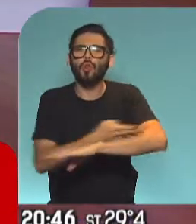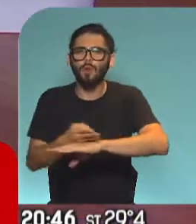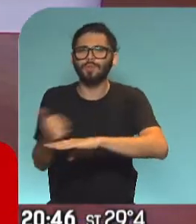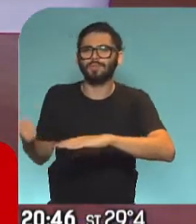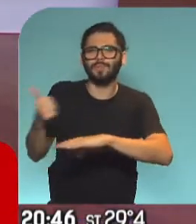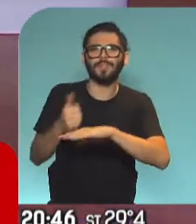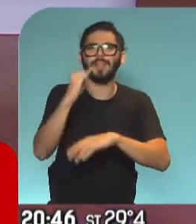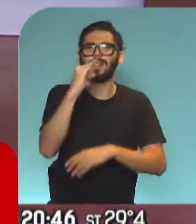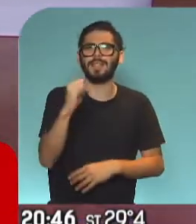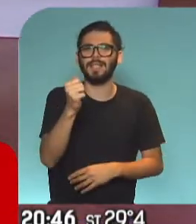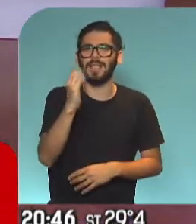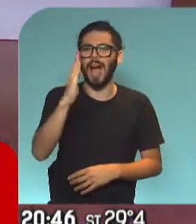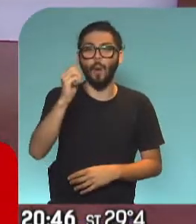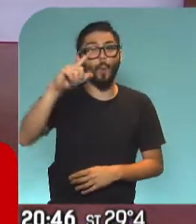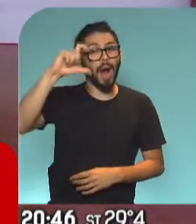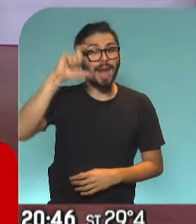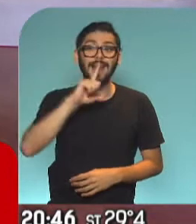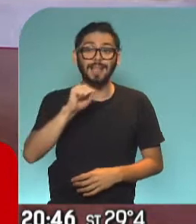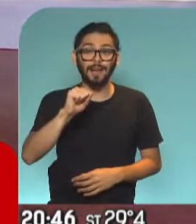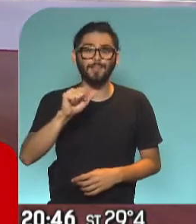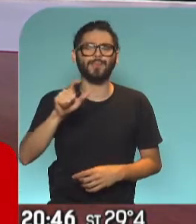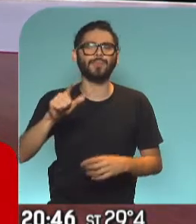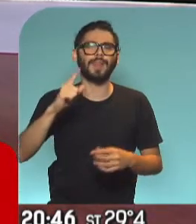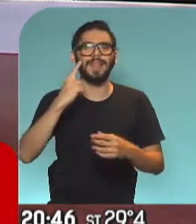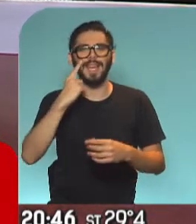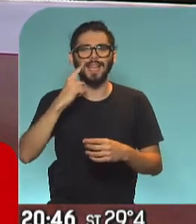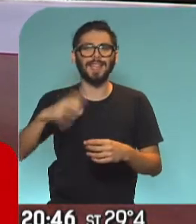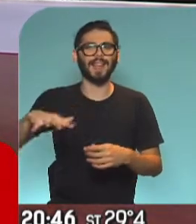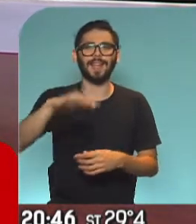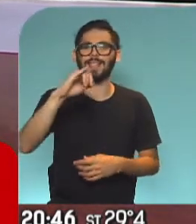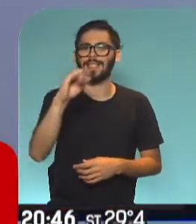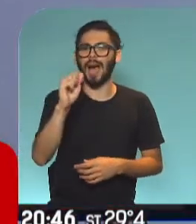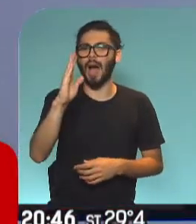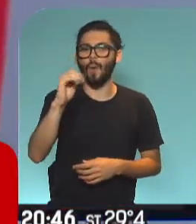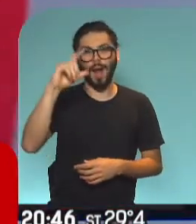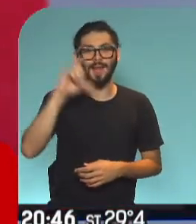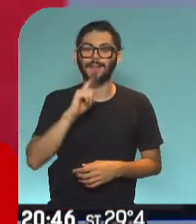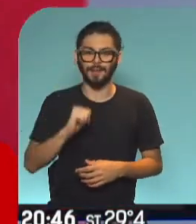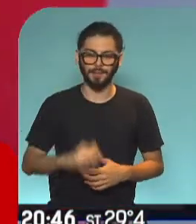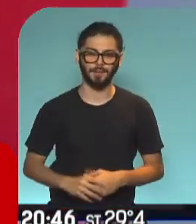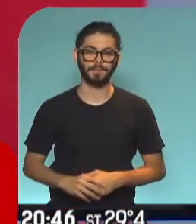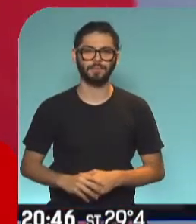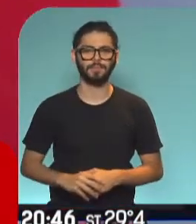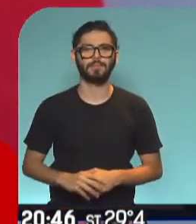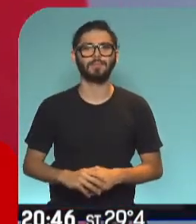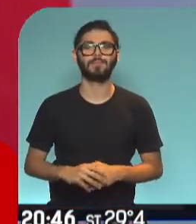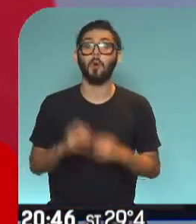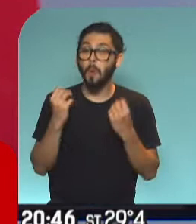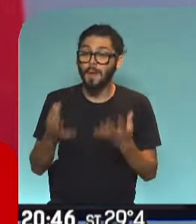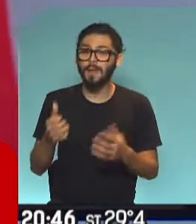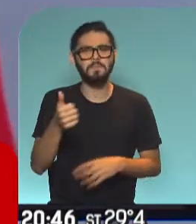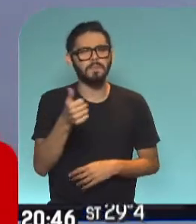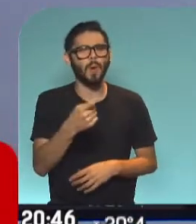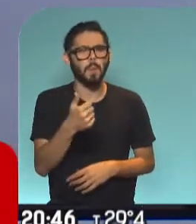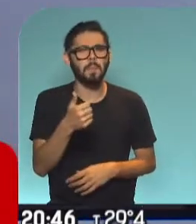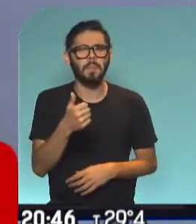intendente de hurlingham juanchi como estas buenas noches que te algunas noches como ésta vos lo escuchábamos en el informe hablar de algo que ha afectado al mundo entero que